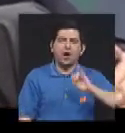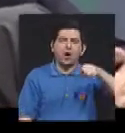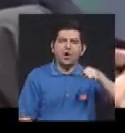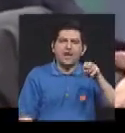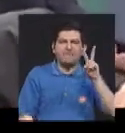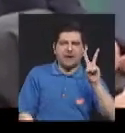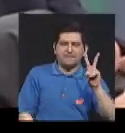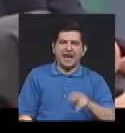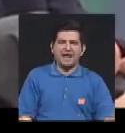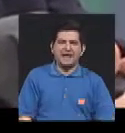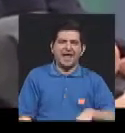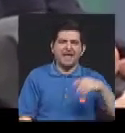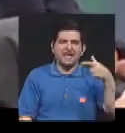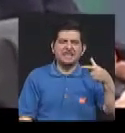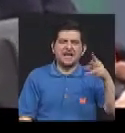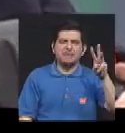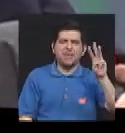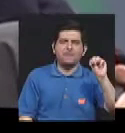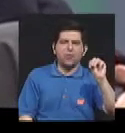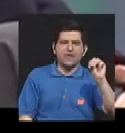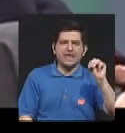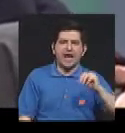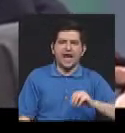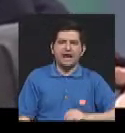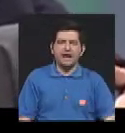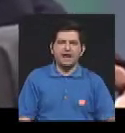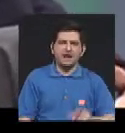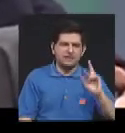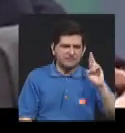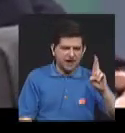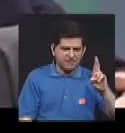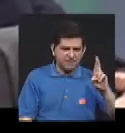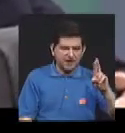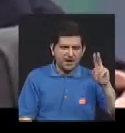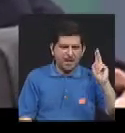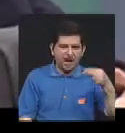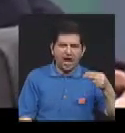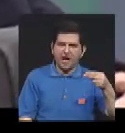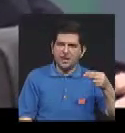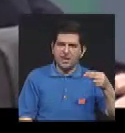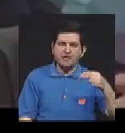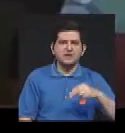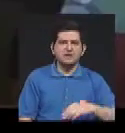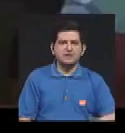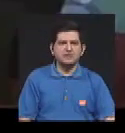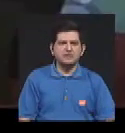Jorge Vilaplana, Guillermo Munguía, Rafael Hain,